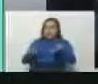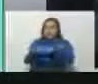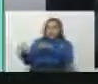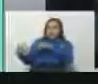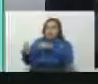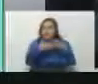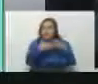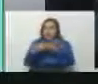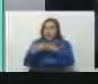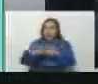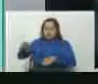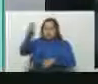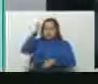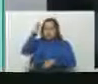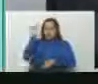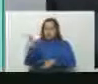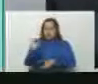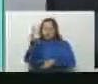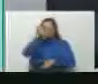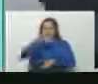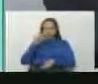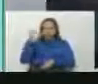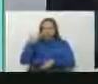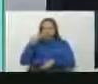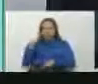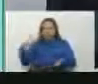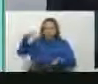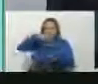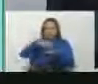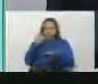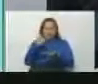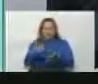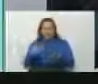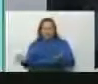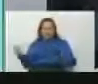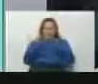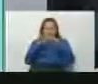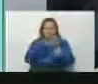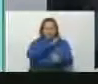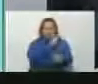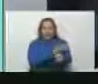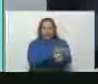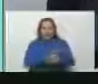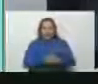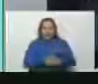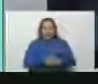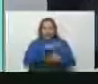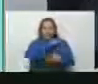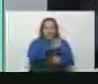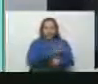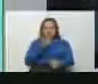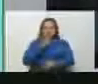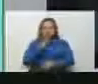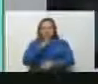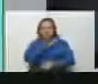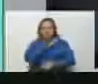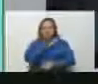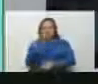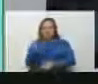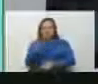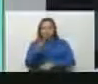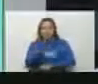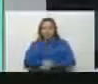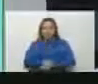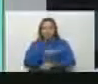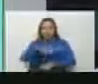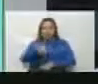fueron los afrodescendientes que ahí se levantaron. Entonces hay una confluencia de fuerza que todavía nos caracteriza y nos hace. Nosotros